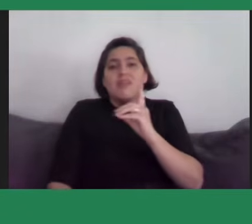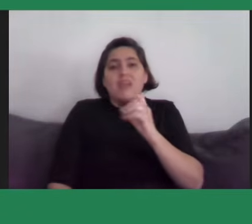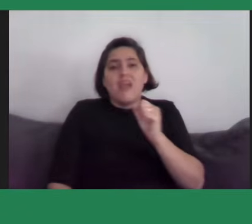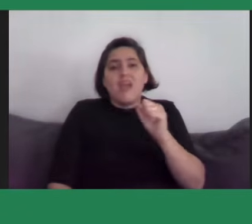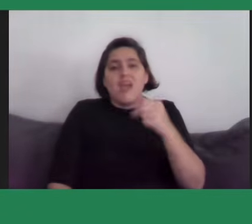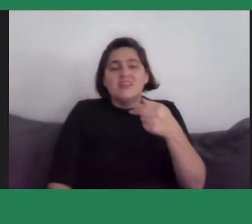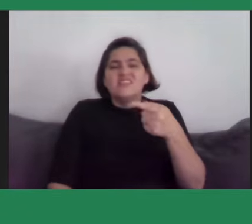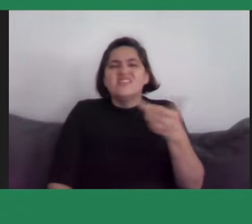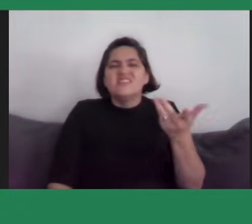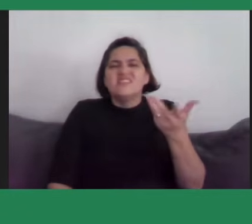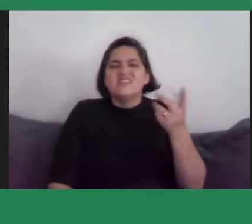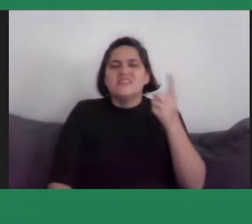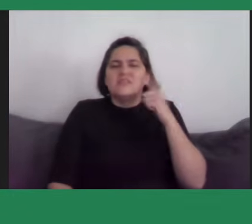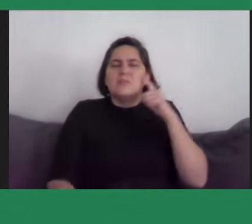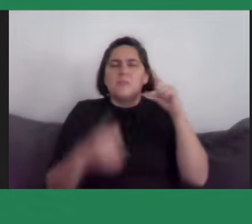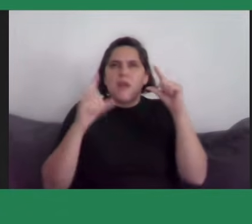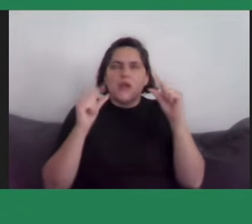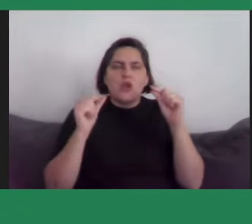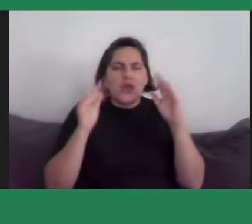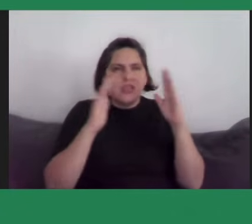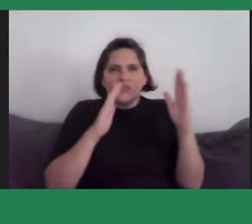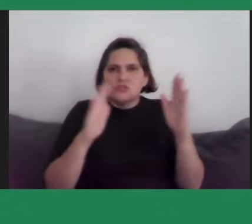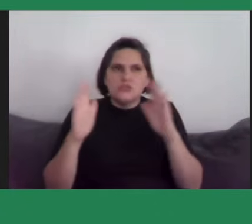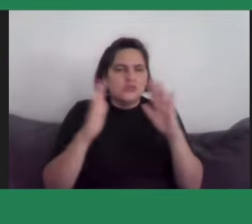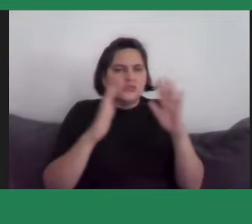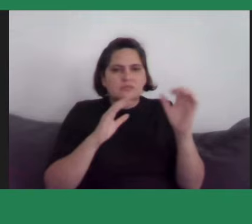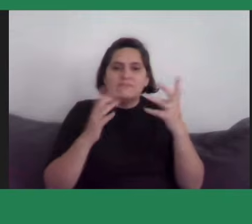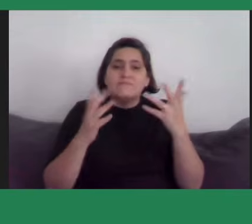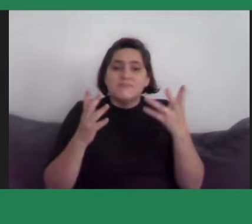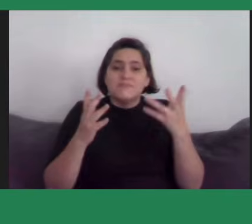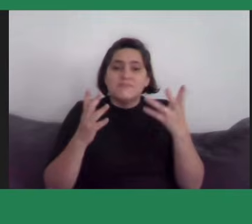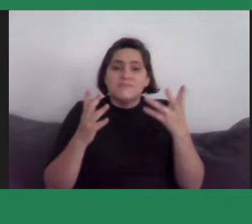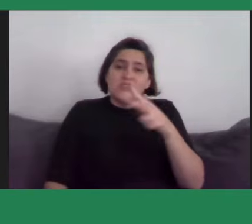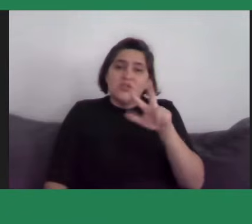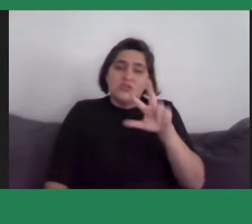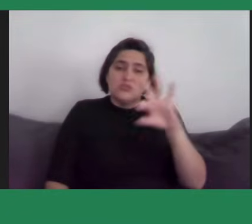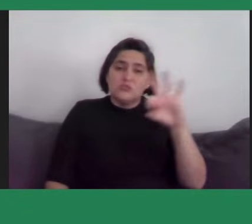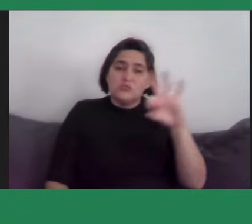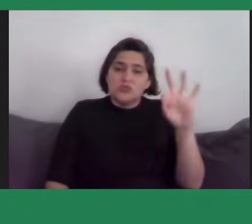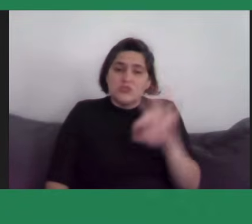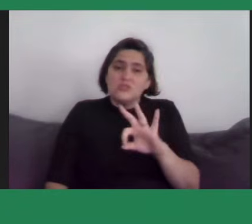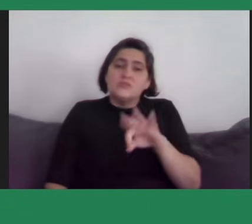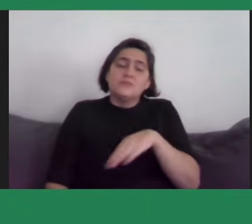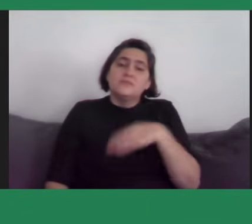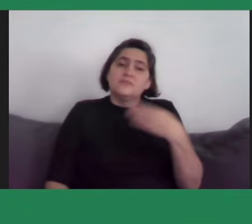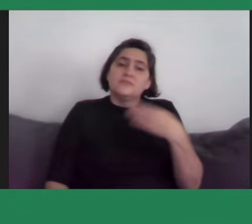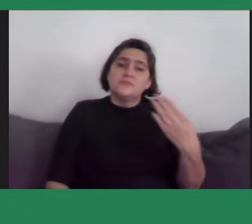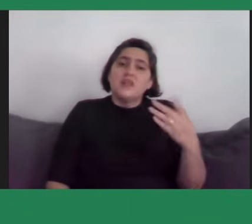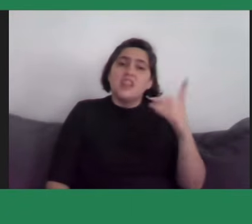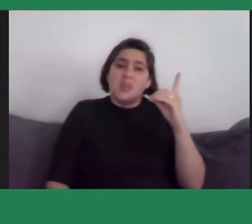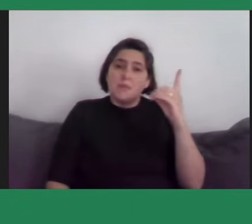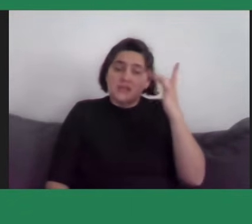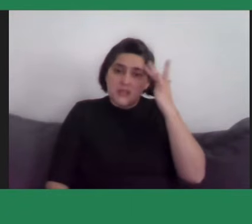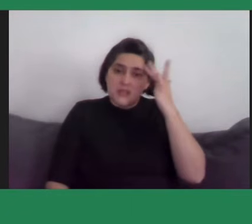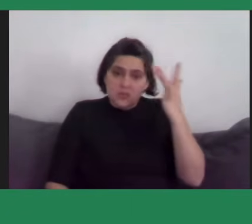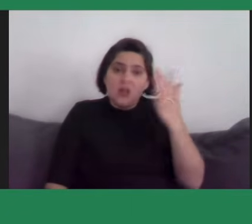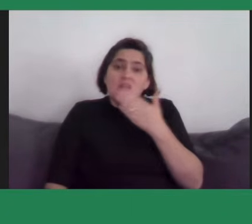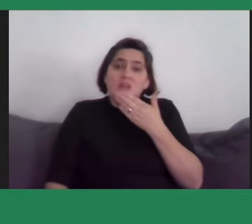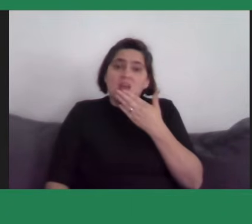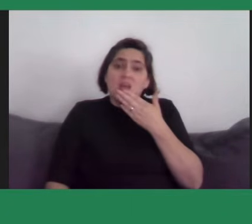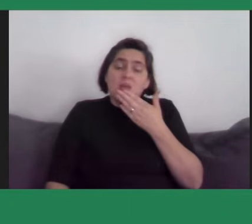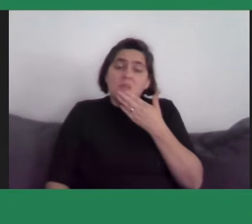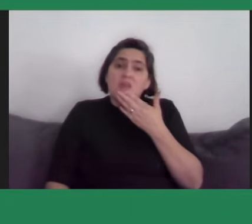presente junto con el espectro del autismo en un 28%. La discapacidad también está presente junto con el espectro del autismo